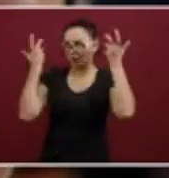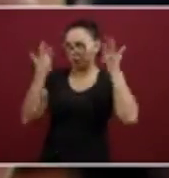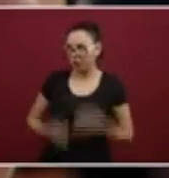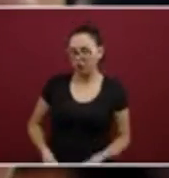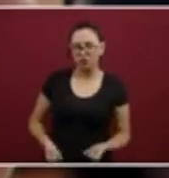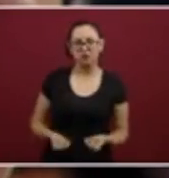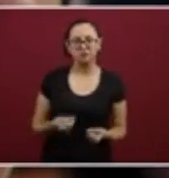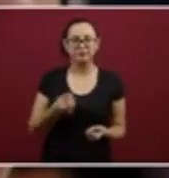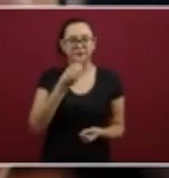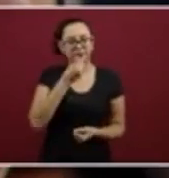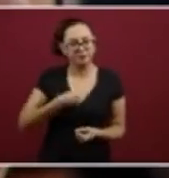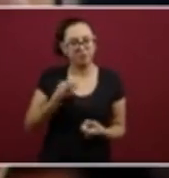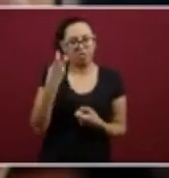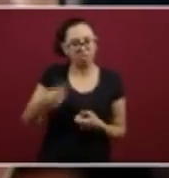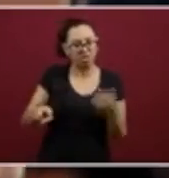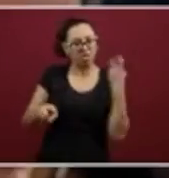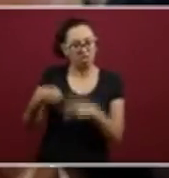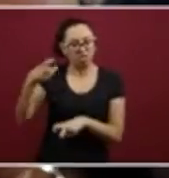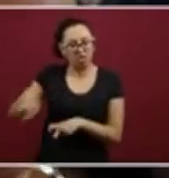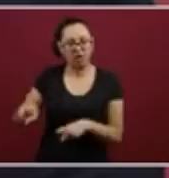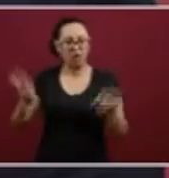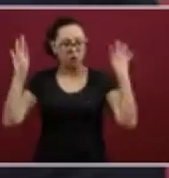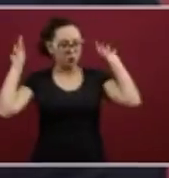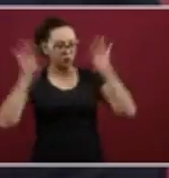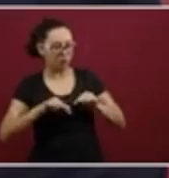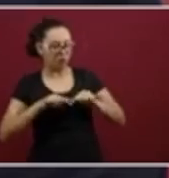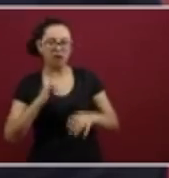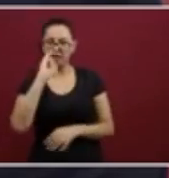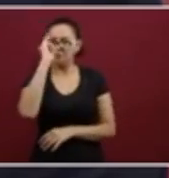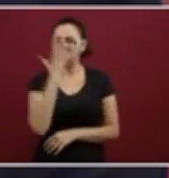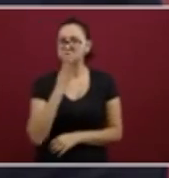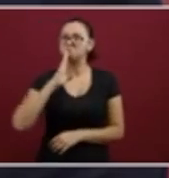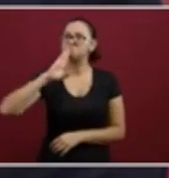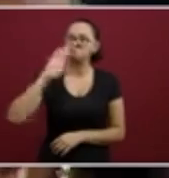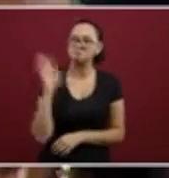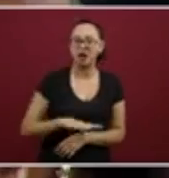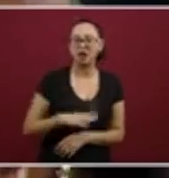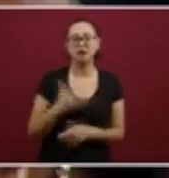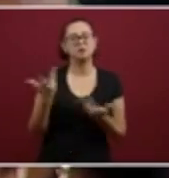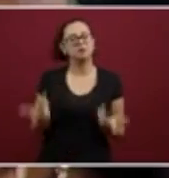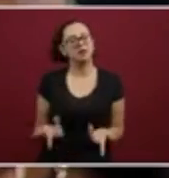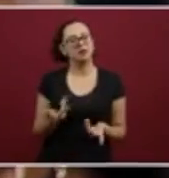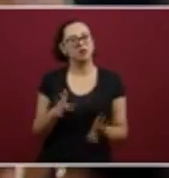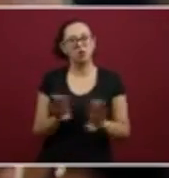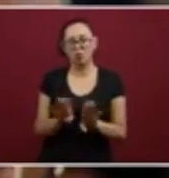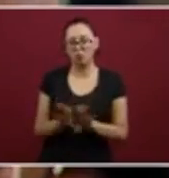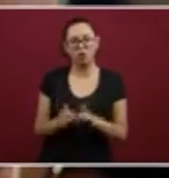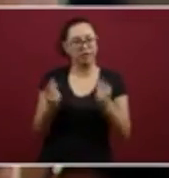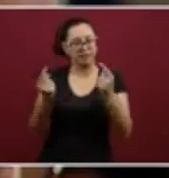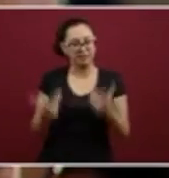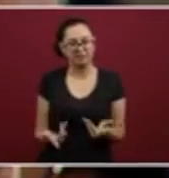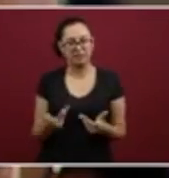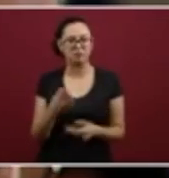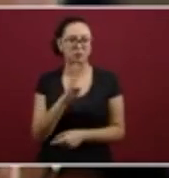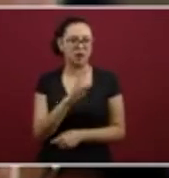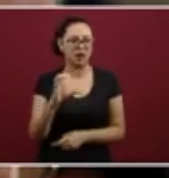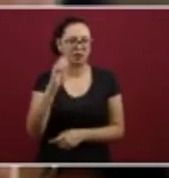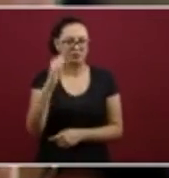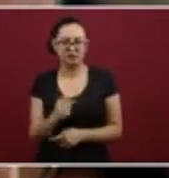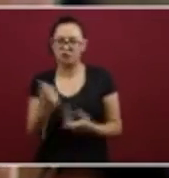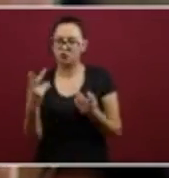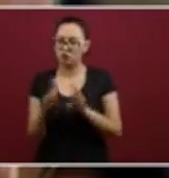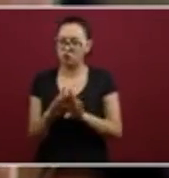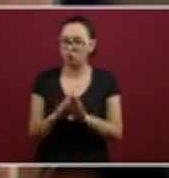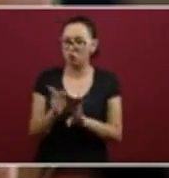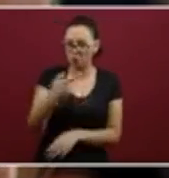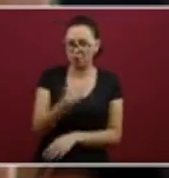sino también del país, presidente. ¿Qué hacer con una ley de movilidad que ya está en el Congreso del Estado? ¿Qué hacer en Baja California Sur y cómo desde la